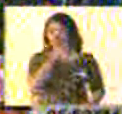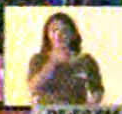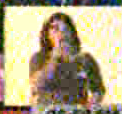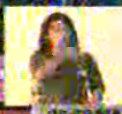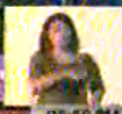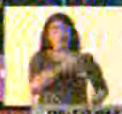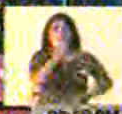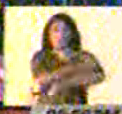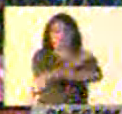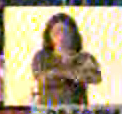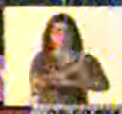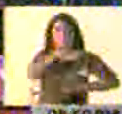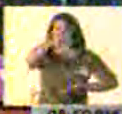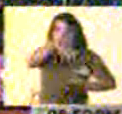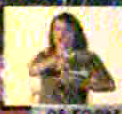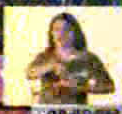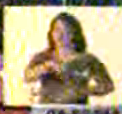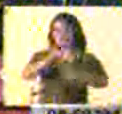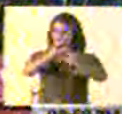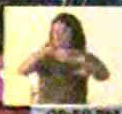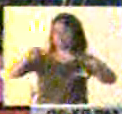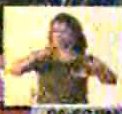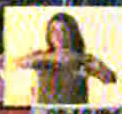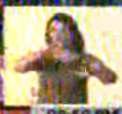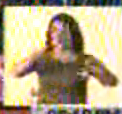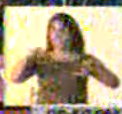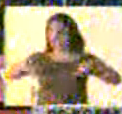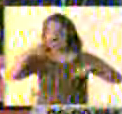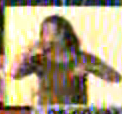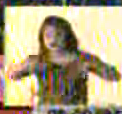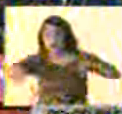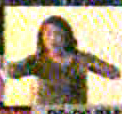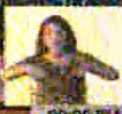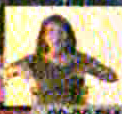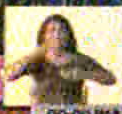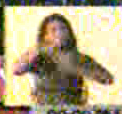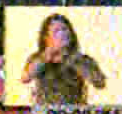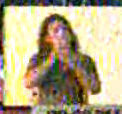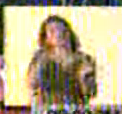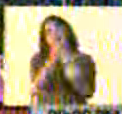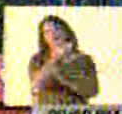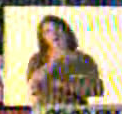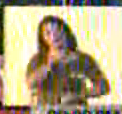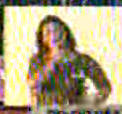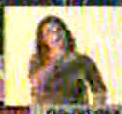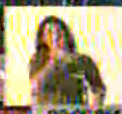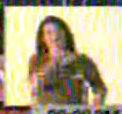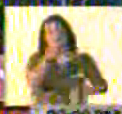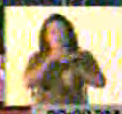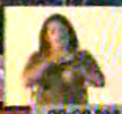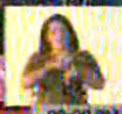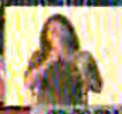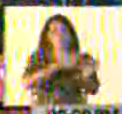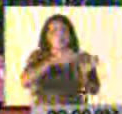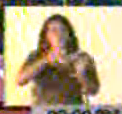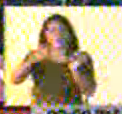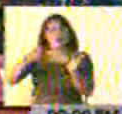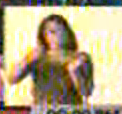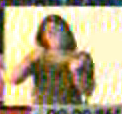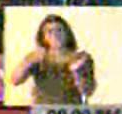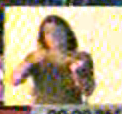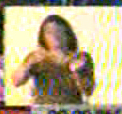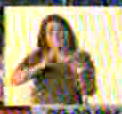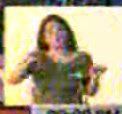para pararse y decirle a su gente, no hay revocatorio. No dan los tiempos.